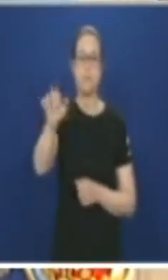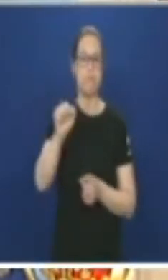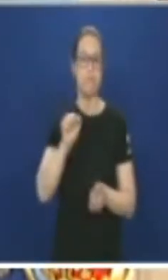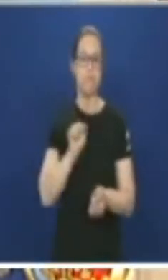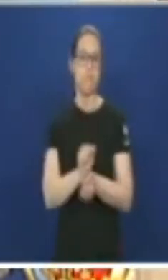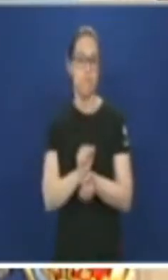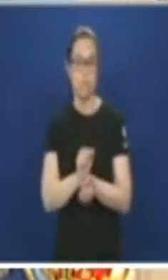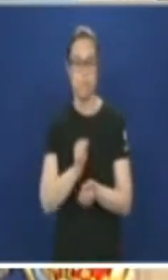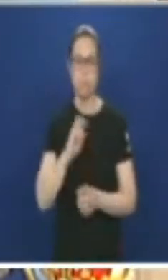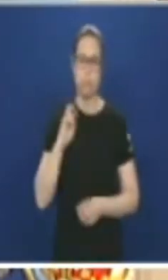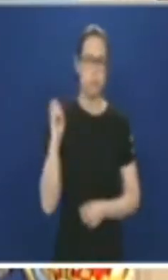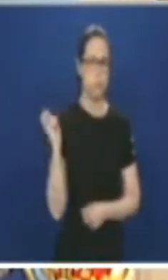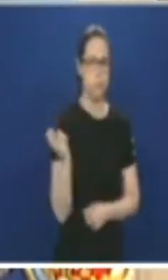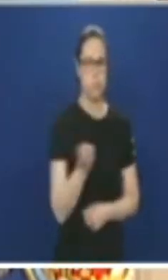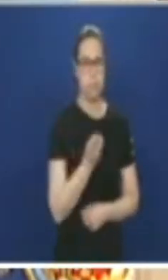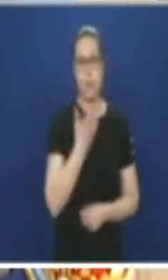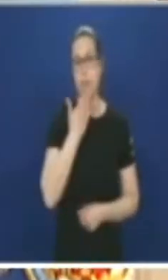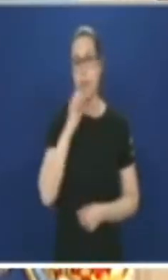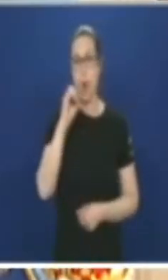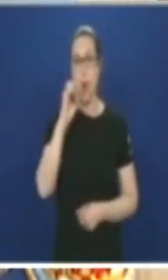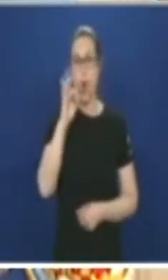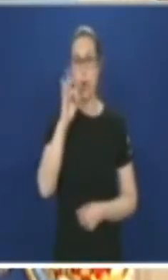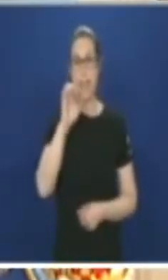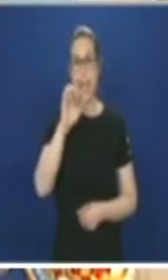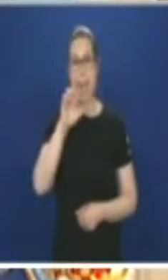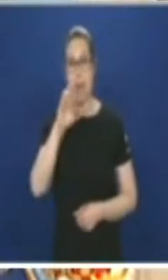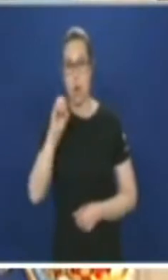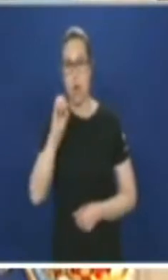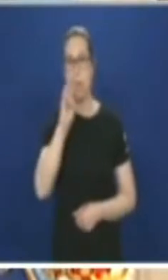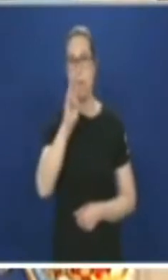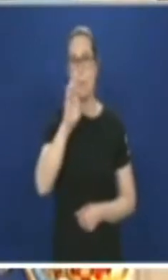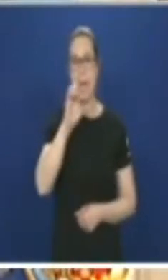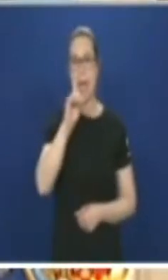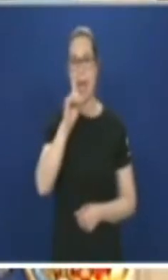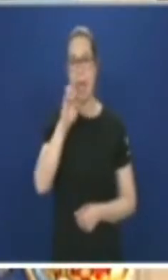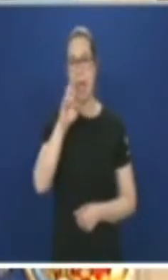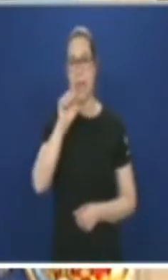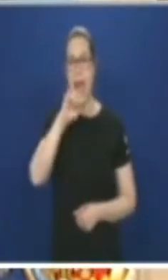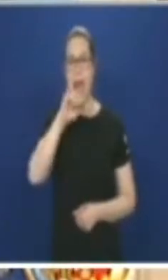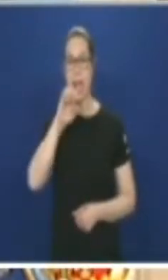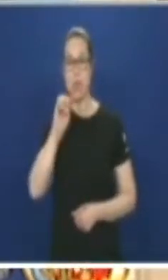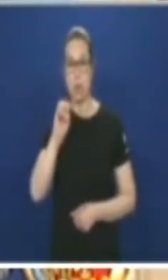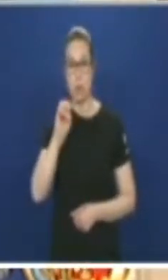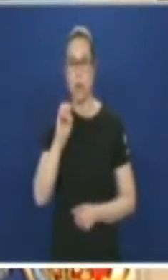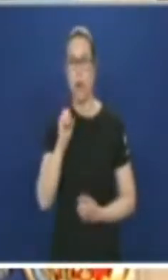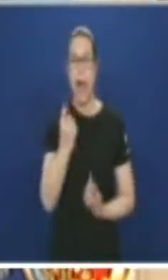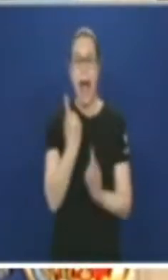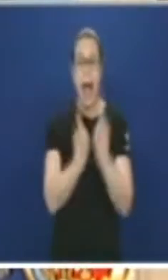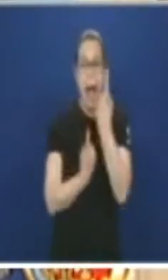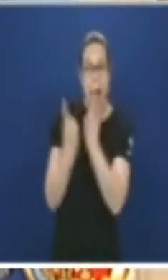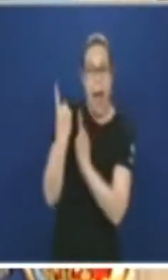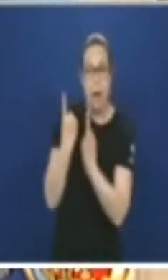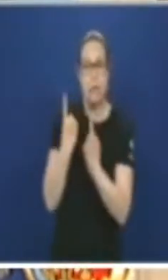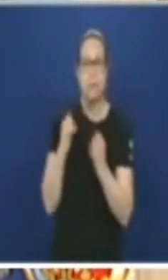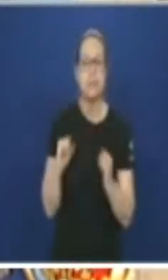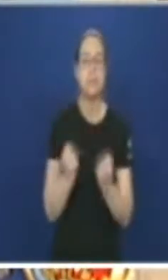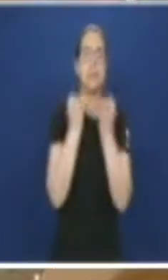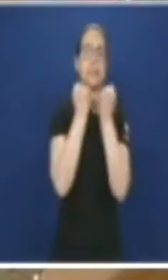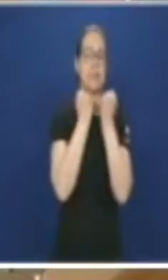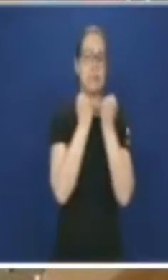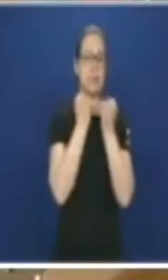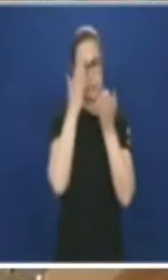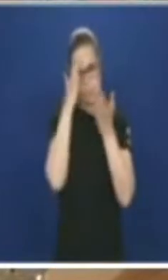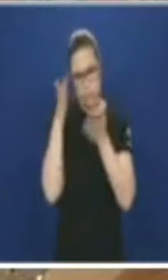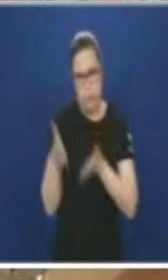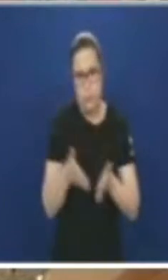ostracismo, caso de Otero Pedrallo, mentras tan só algúns puideron refacer a súa vida,